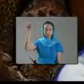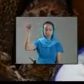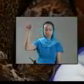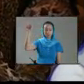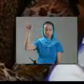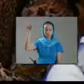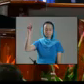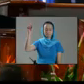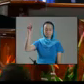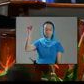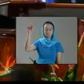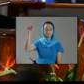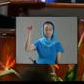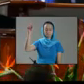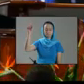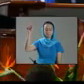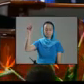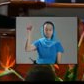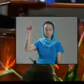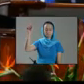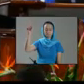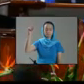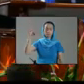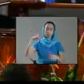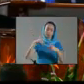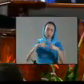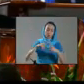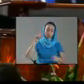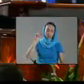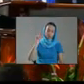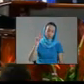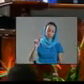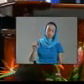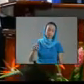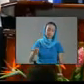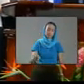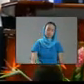rey. Por eso,